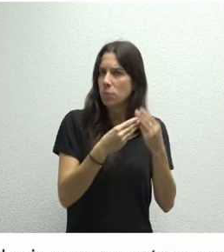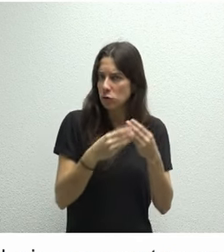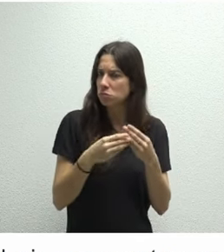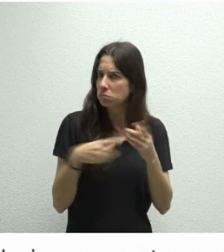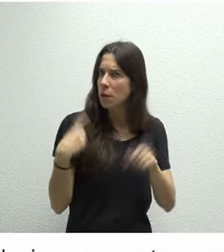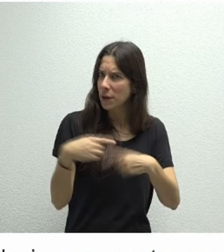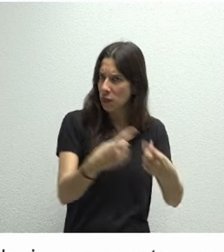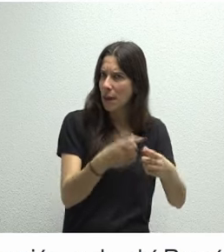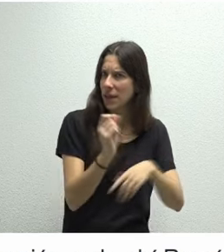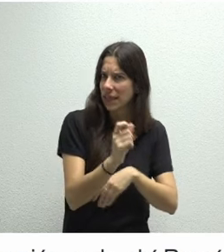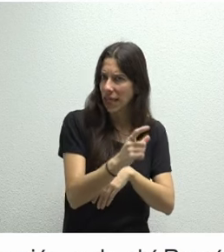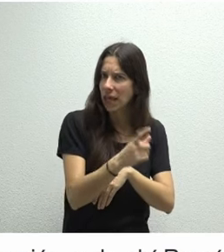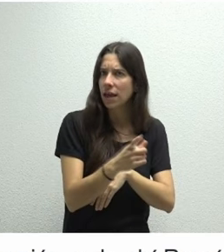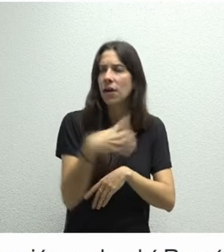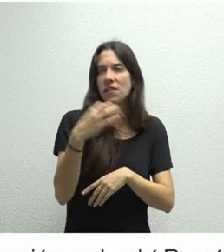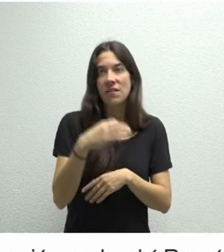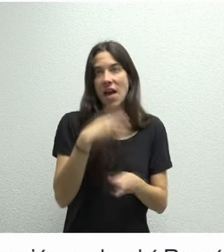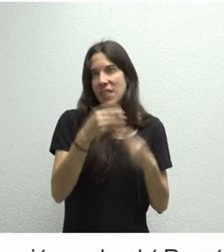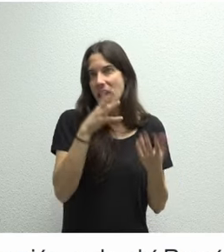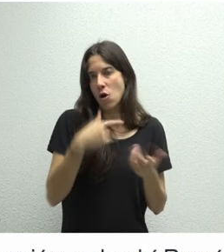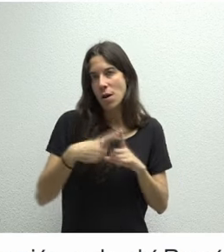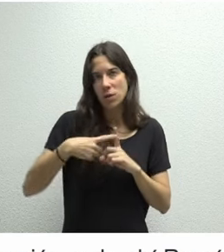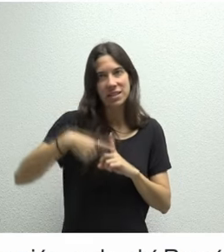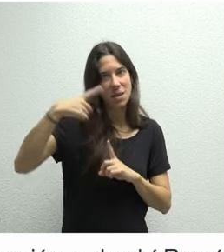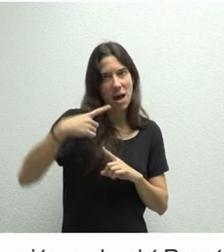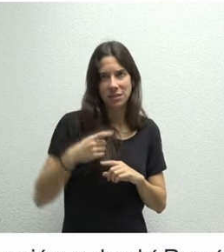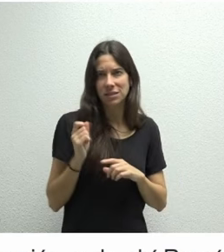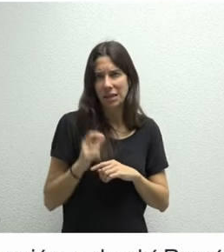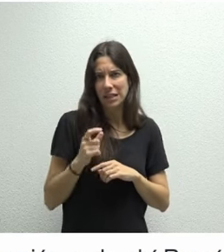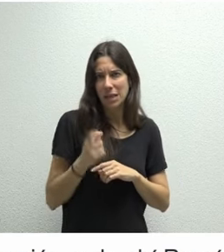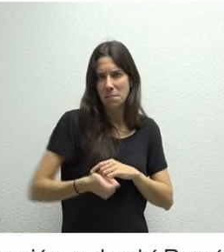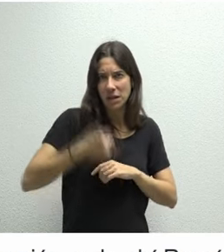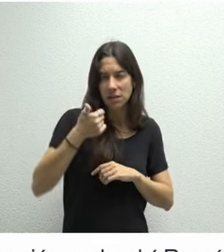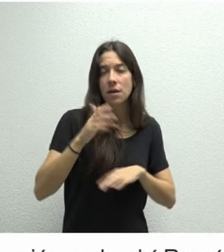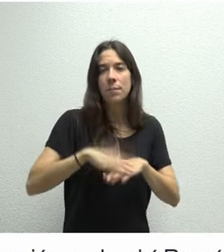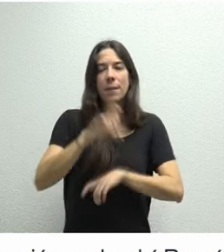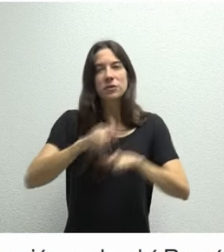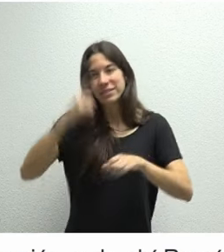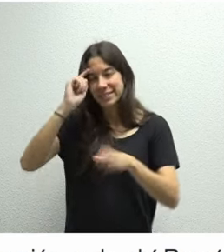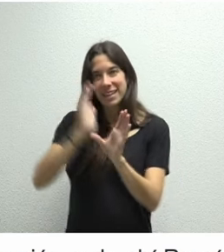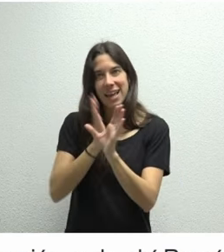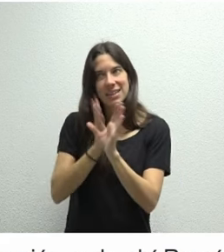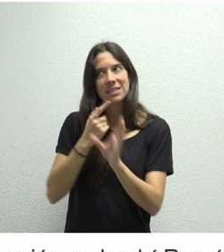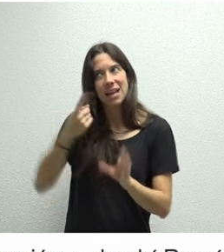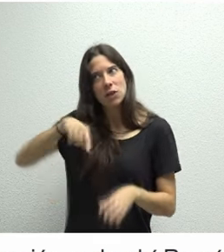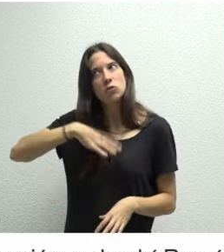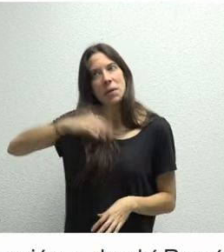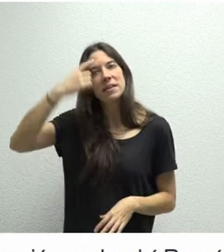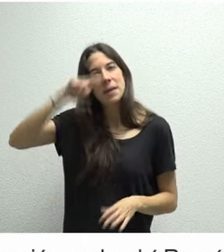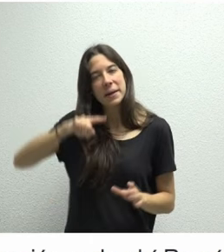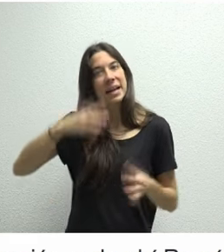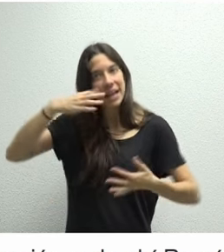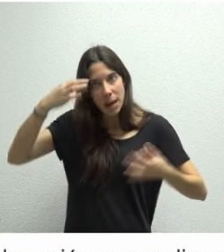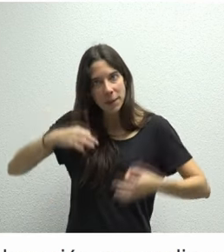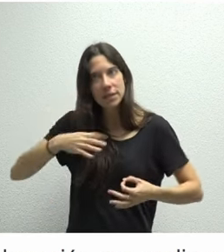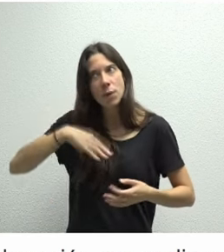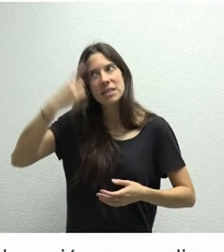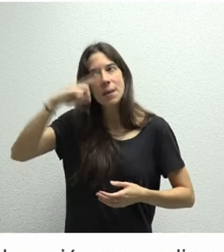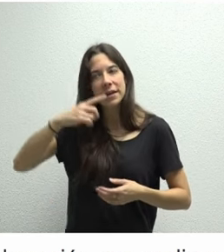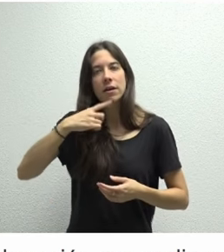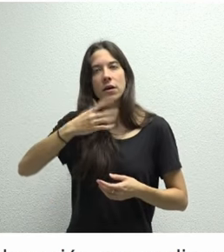debemos ahora retomar con mucha más intensidad para que los psiquiatras se puedan se puedan realmente